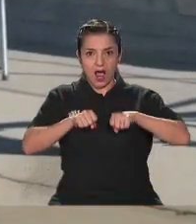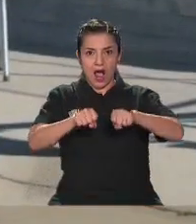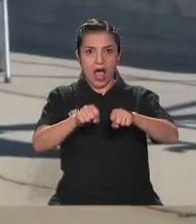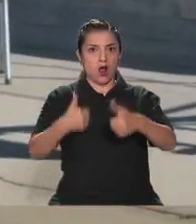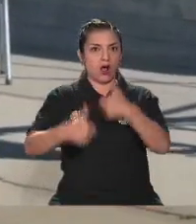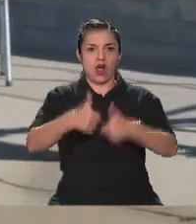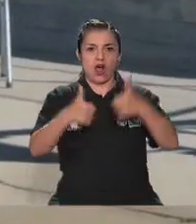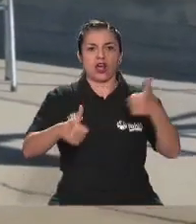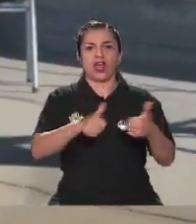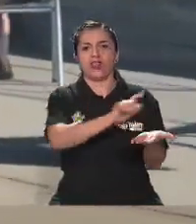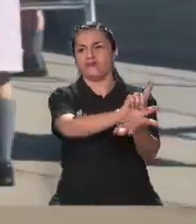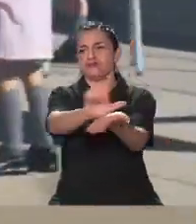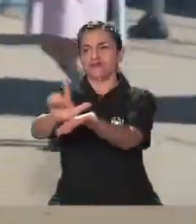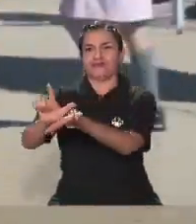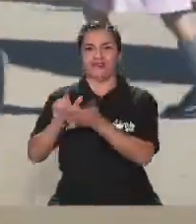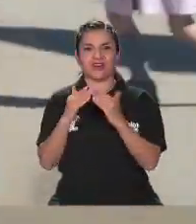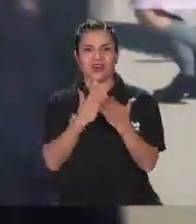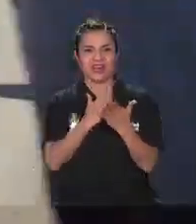patio.